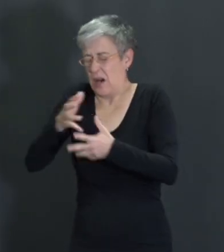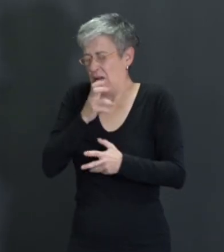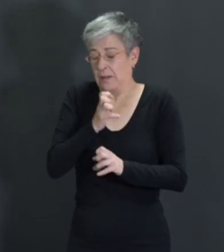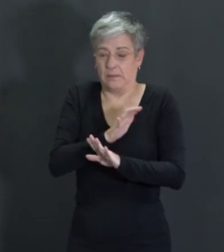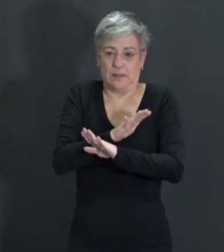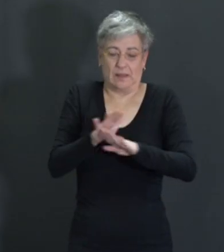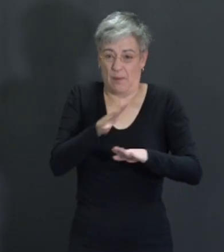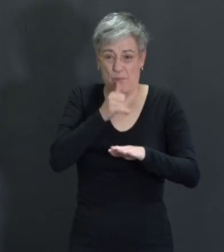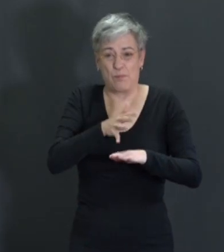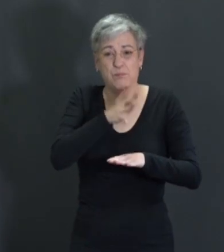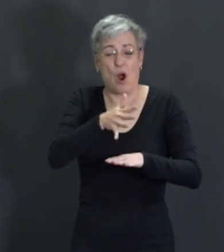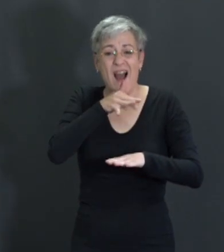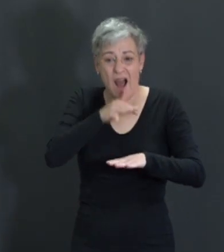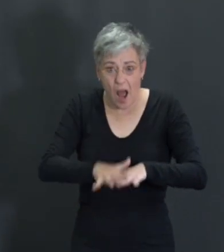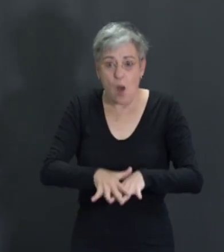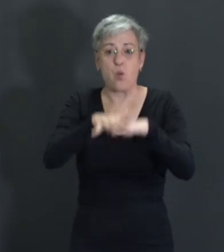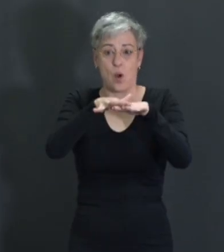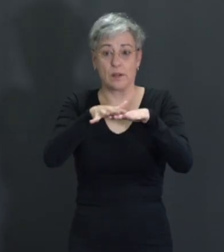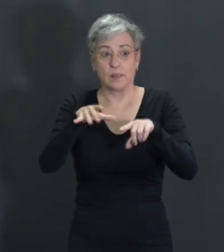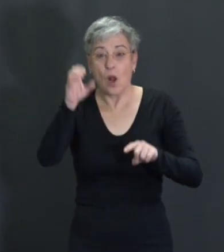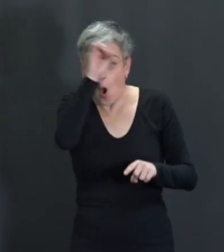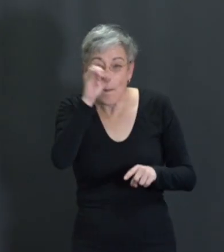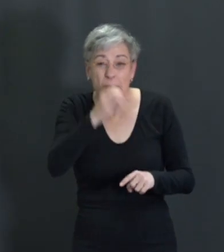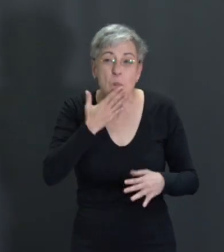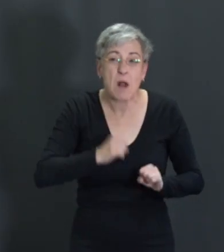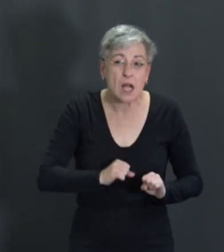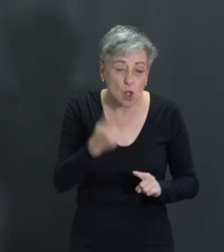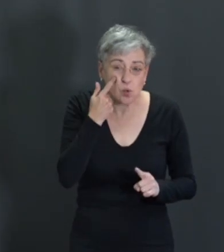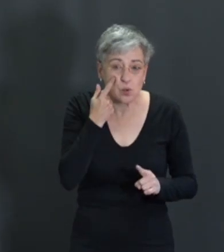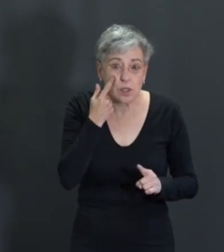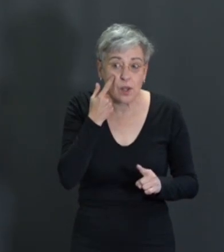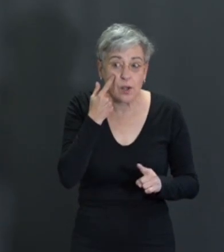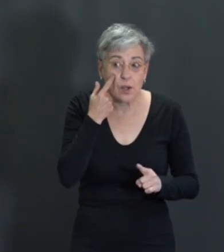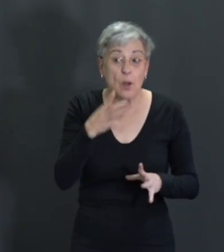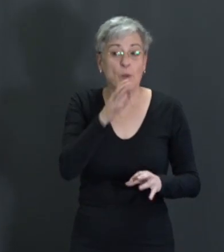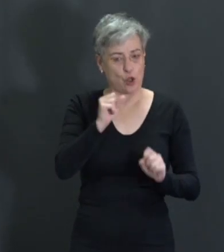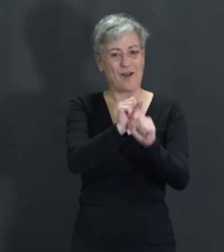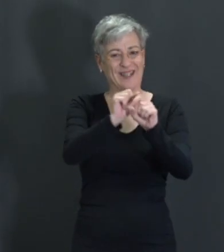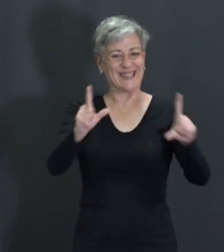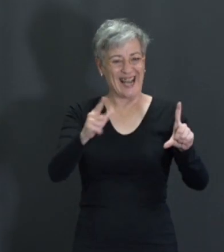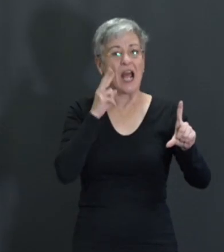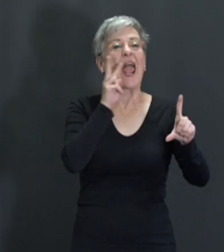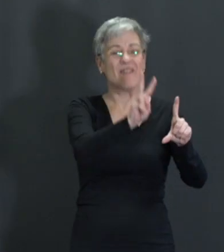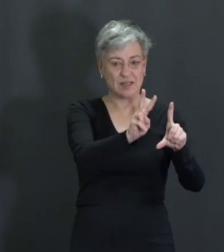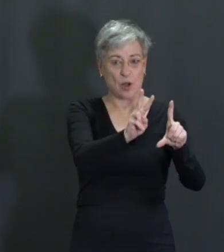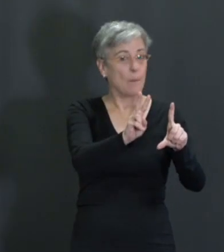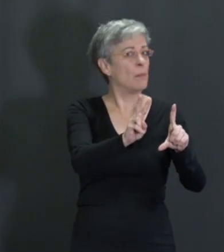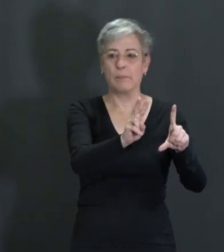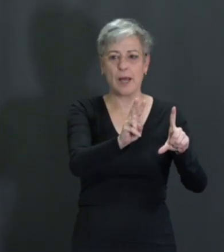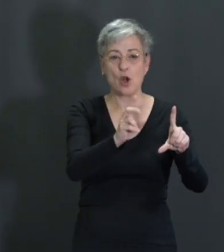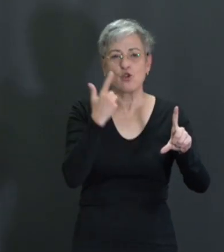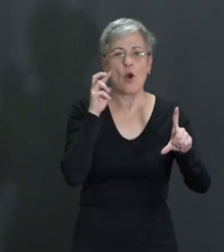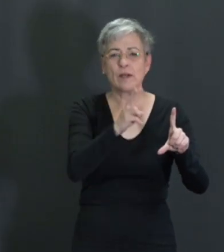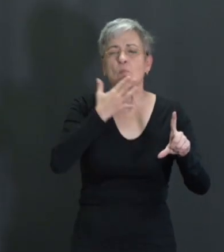cosa impresionante. ¿Habéis oído la opinión de alguna persona mayor? Porque yo sí que he visto la tele y no he oído a nadie mayor